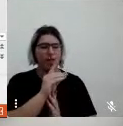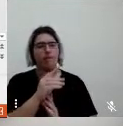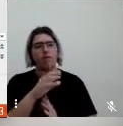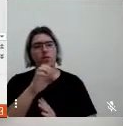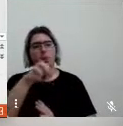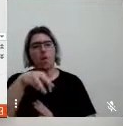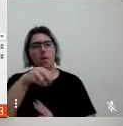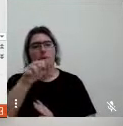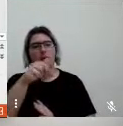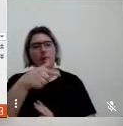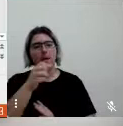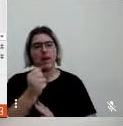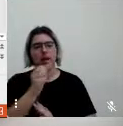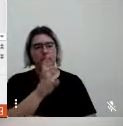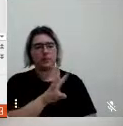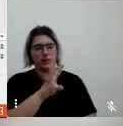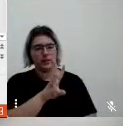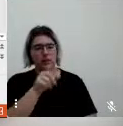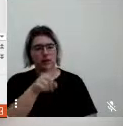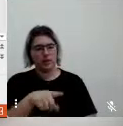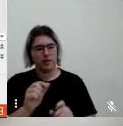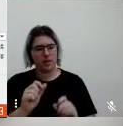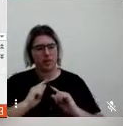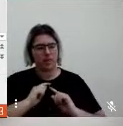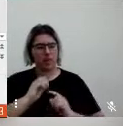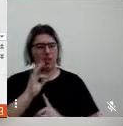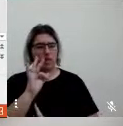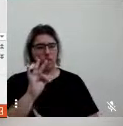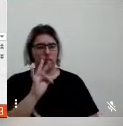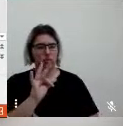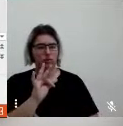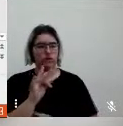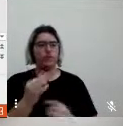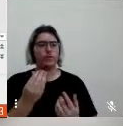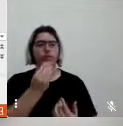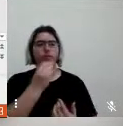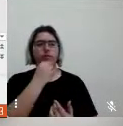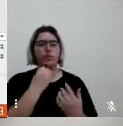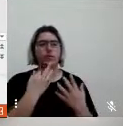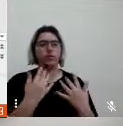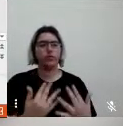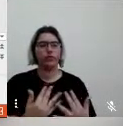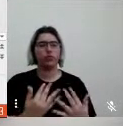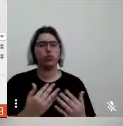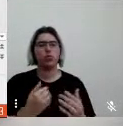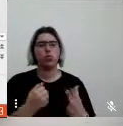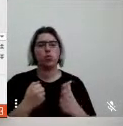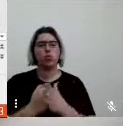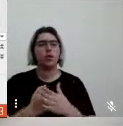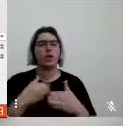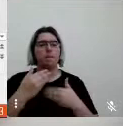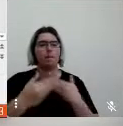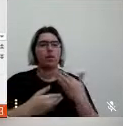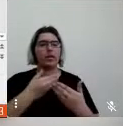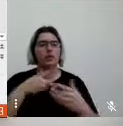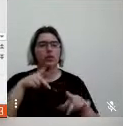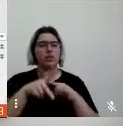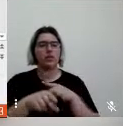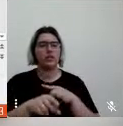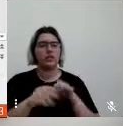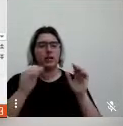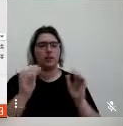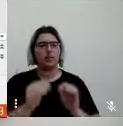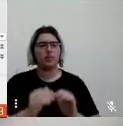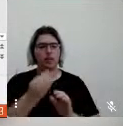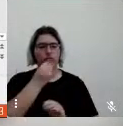aportar beneficios. Lo que os decía antes, optar por alimentos frescos y evitar los ultraprocesados. Disminuir el consumo de